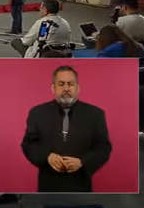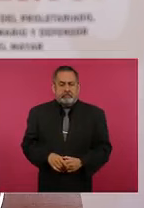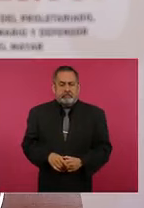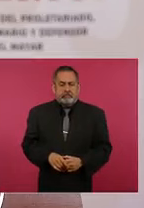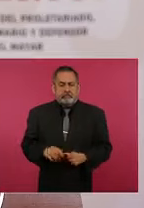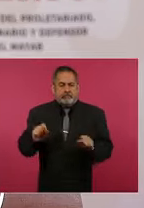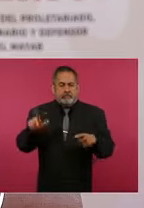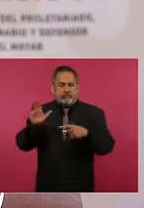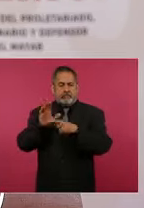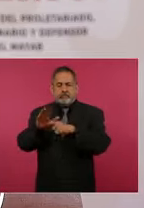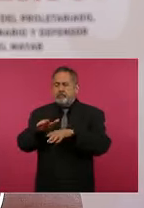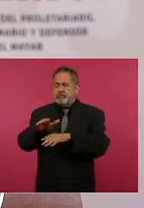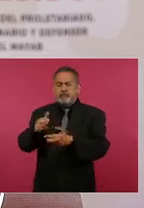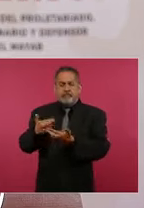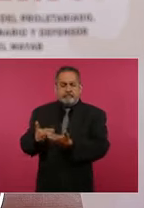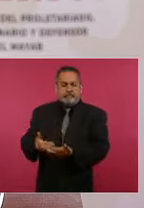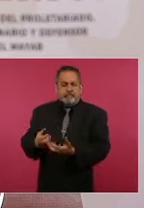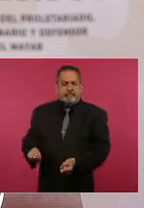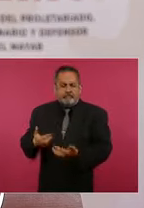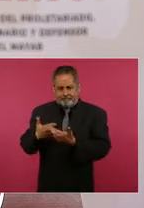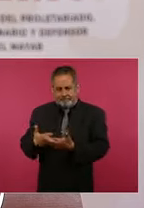la gráfica sobre reservas?